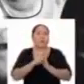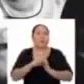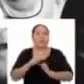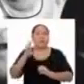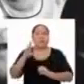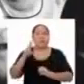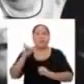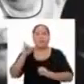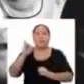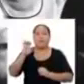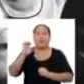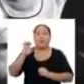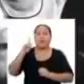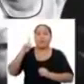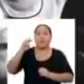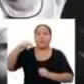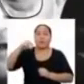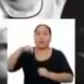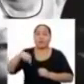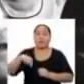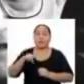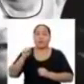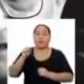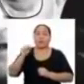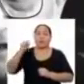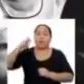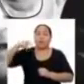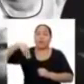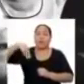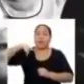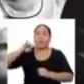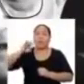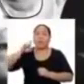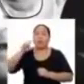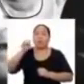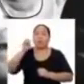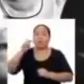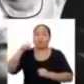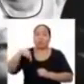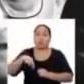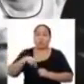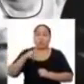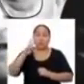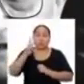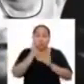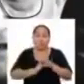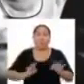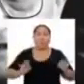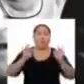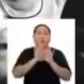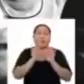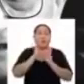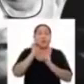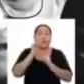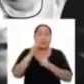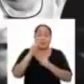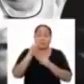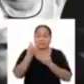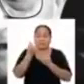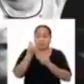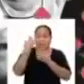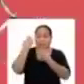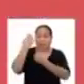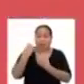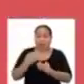Milton Friedman y a Paul Samuelson, 2 importantes economistas que han recibido el premio Nobel por sus